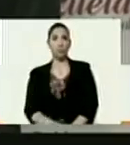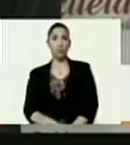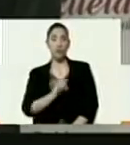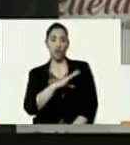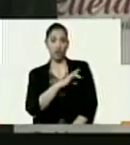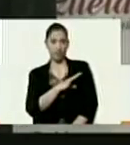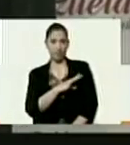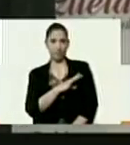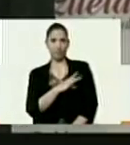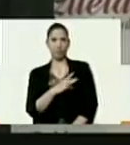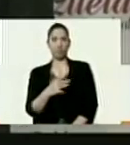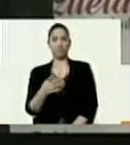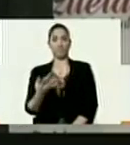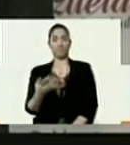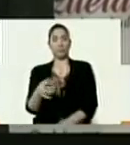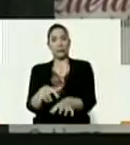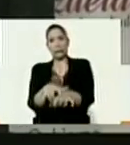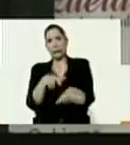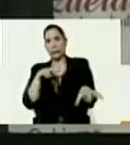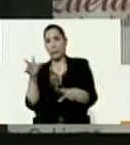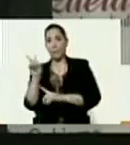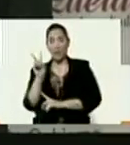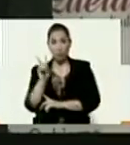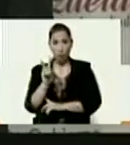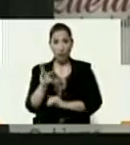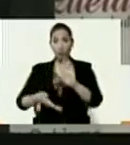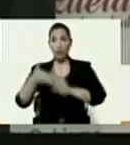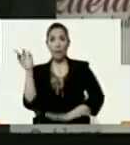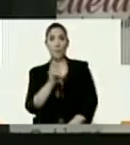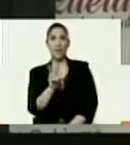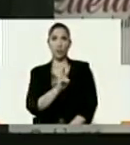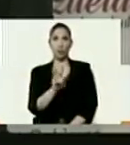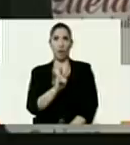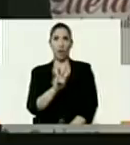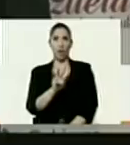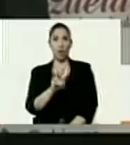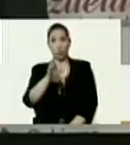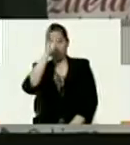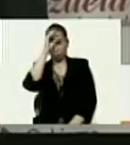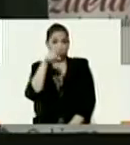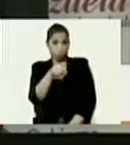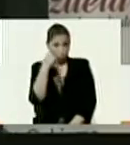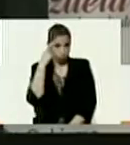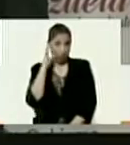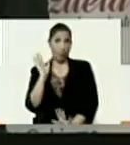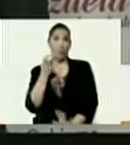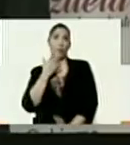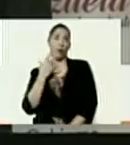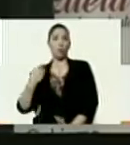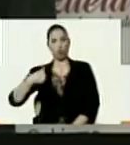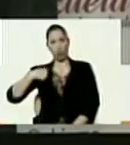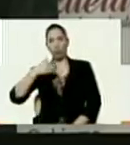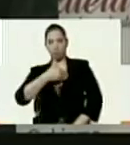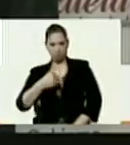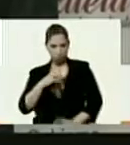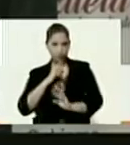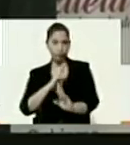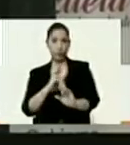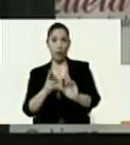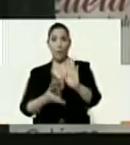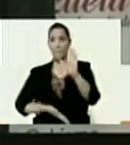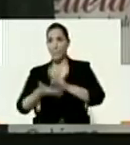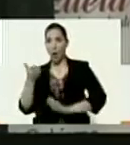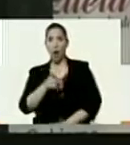Chile, la gran mayoría de esos venezolanos salen de Venezuela, no sé si usted lo sabe, por vía terrestre, por vía de viajes en autobús. ¿Sabes